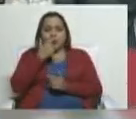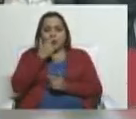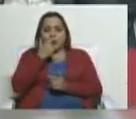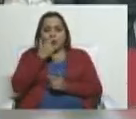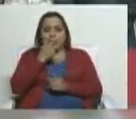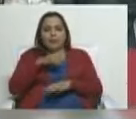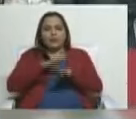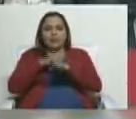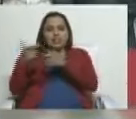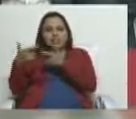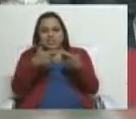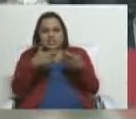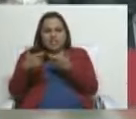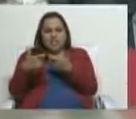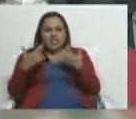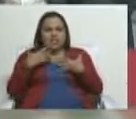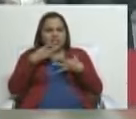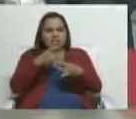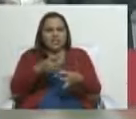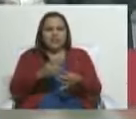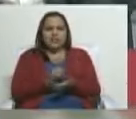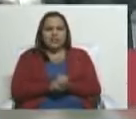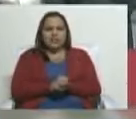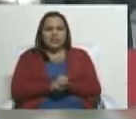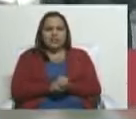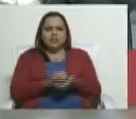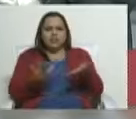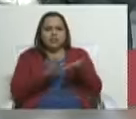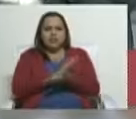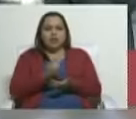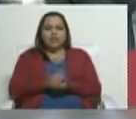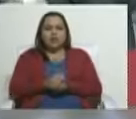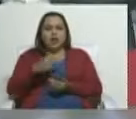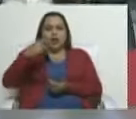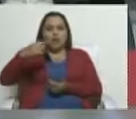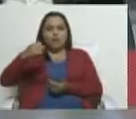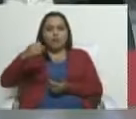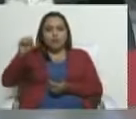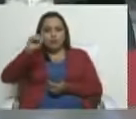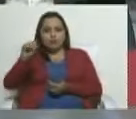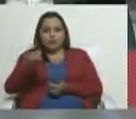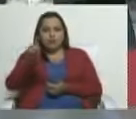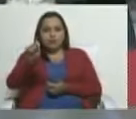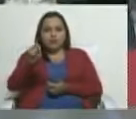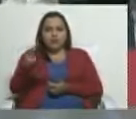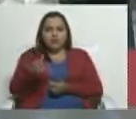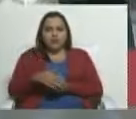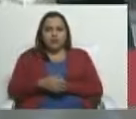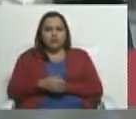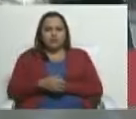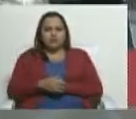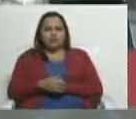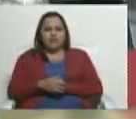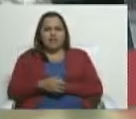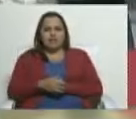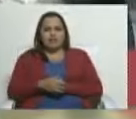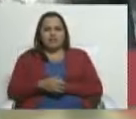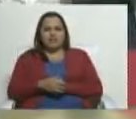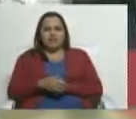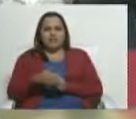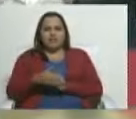muy interesante, Boris, que es sobre lo que se llama el posfascismo. ¿Qué sería el posfascismo? Es esa nueva derecha que